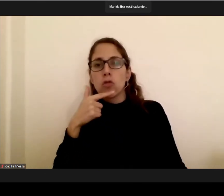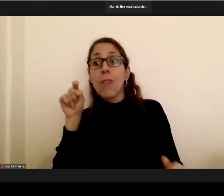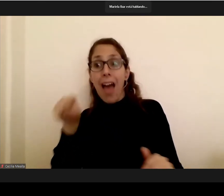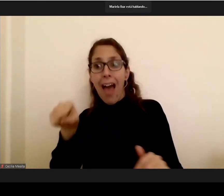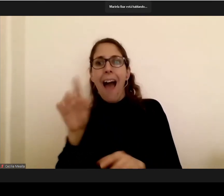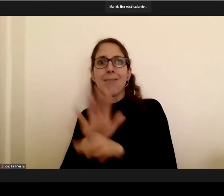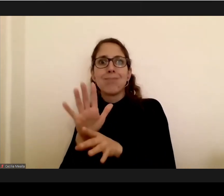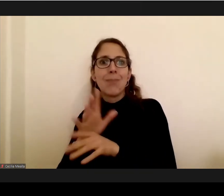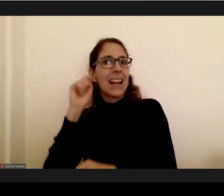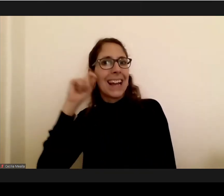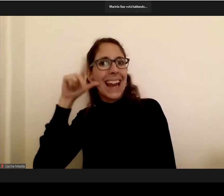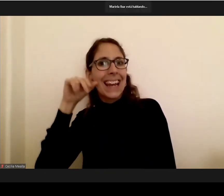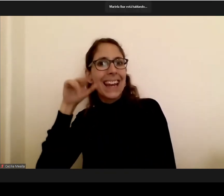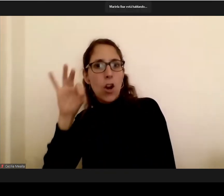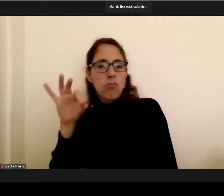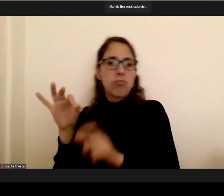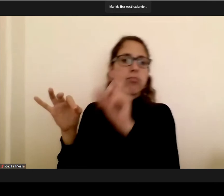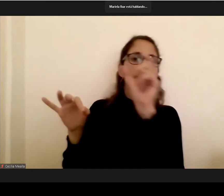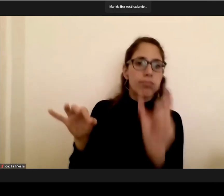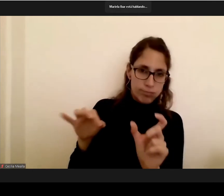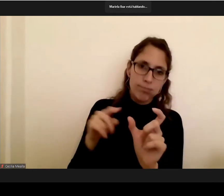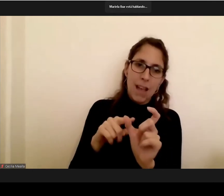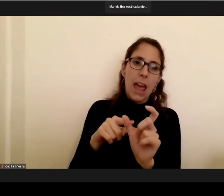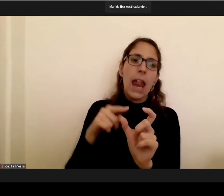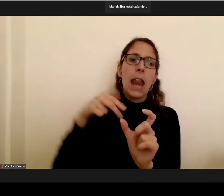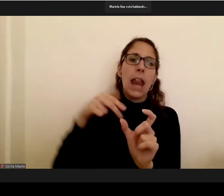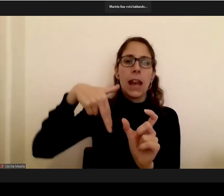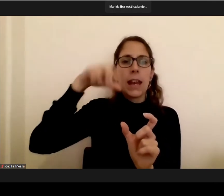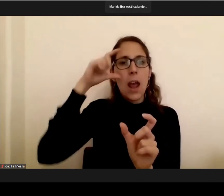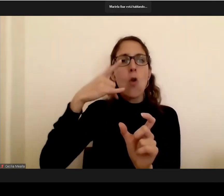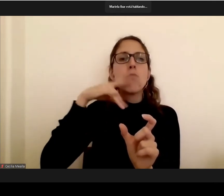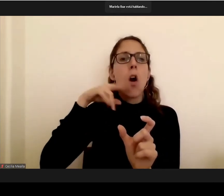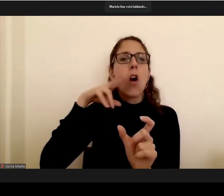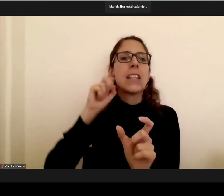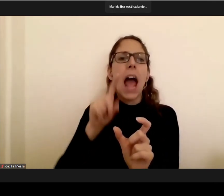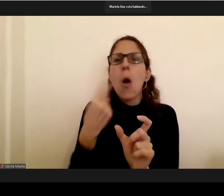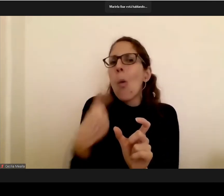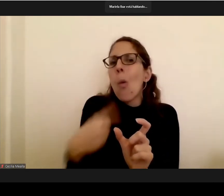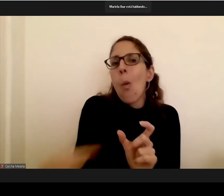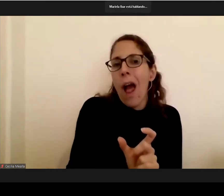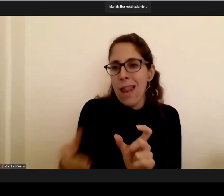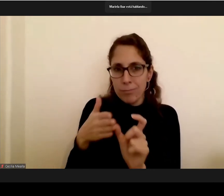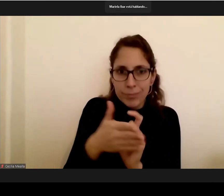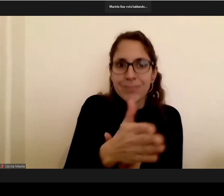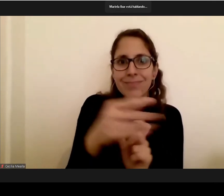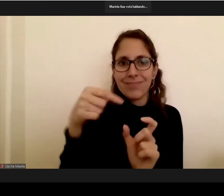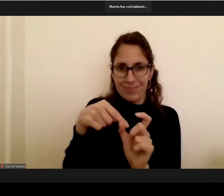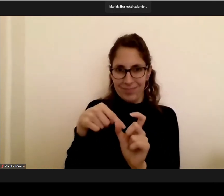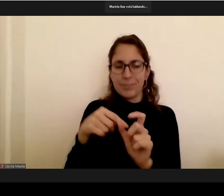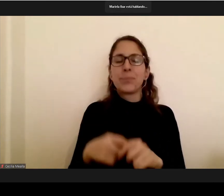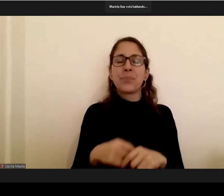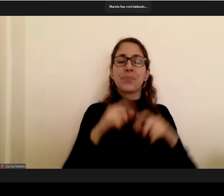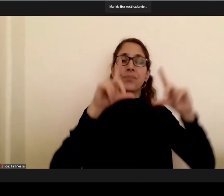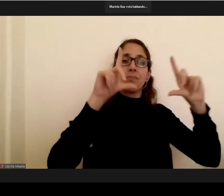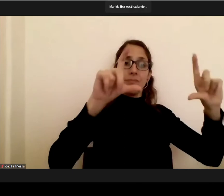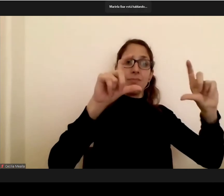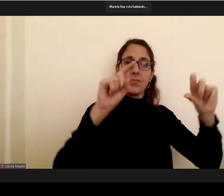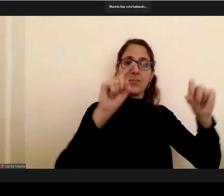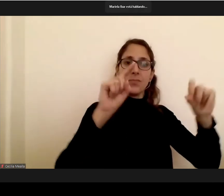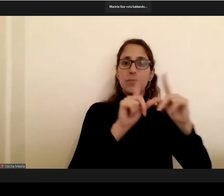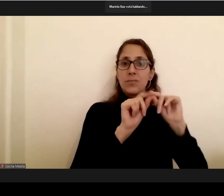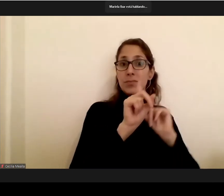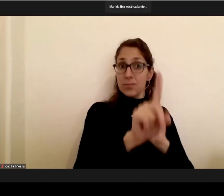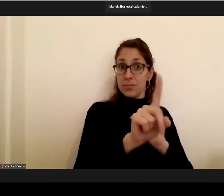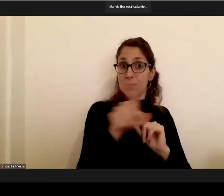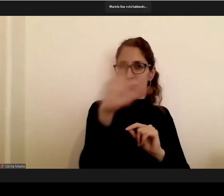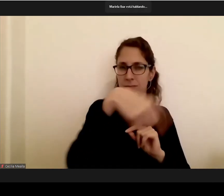especie. Entonces, en esa primera foto, ustedes tienen que decir qué tipo de técnica, qué estructura pueden llegar